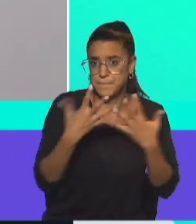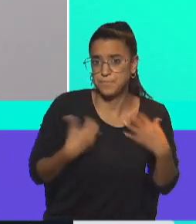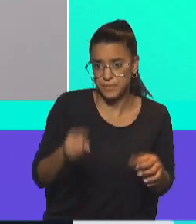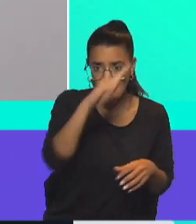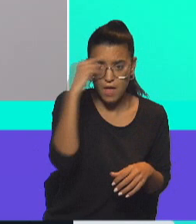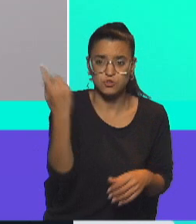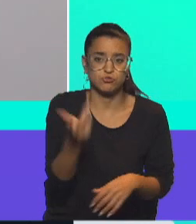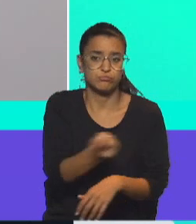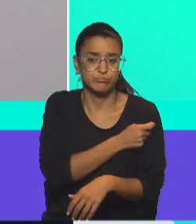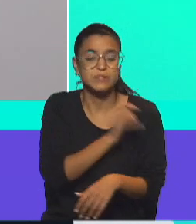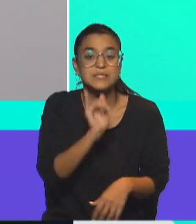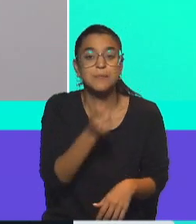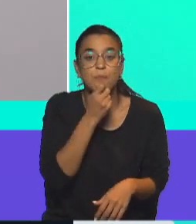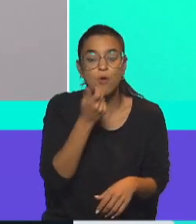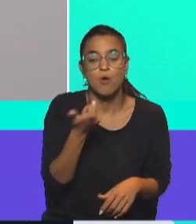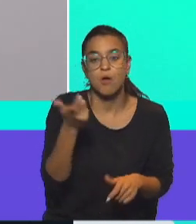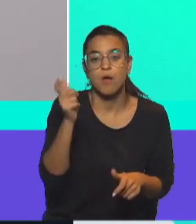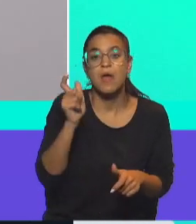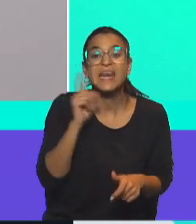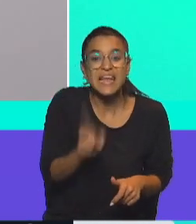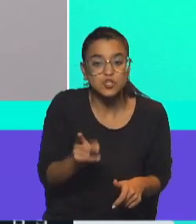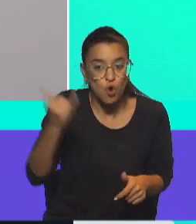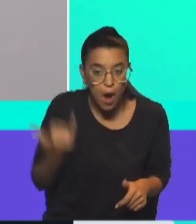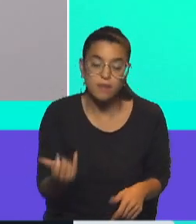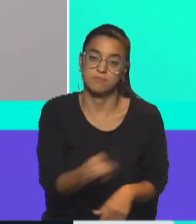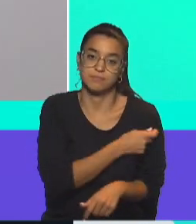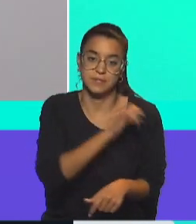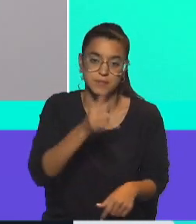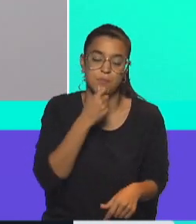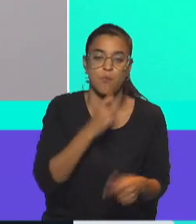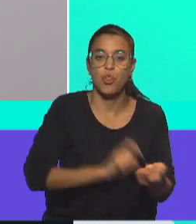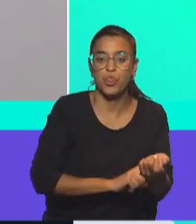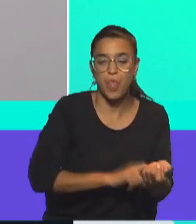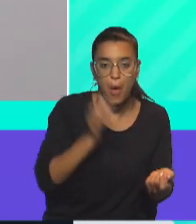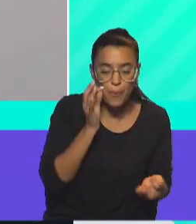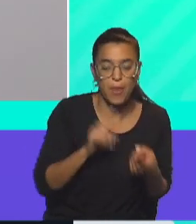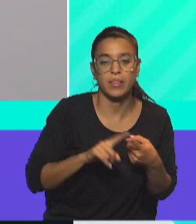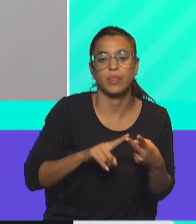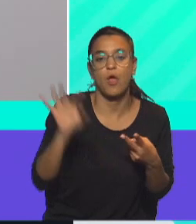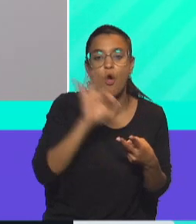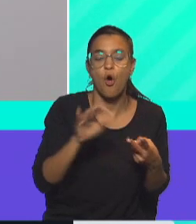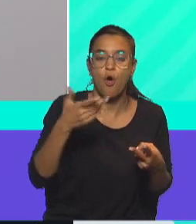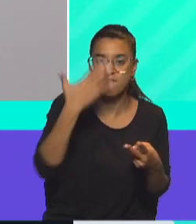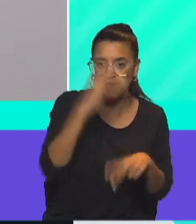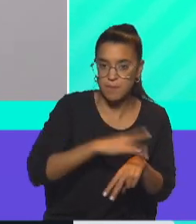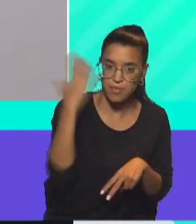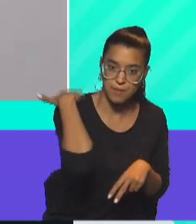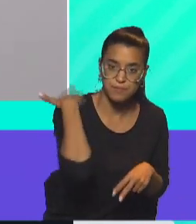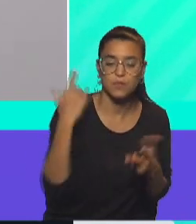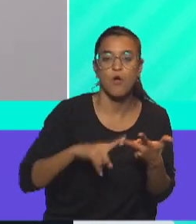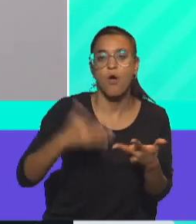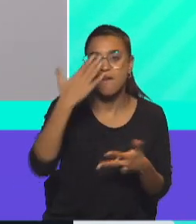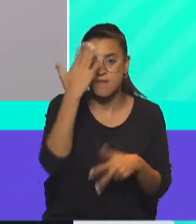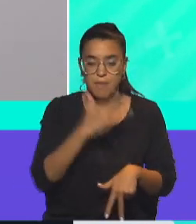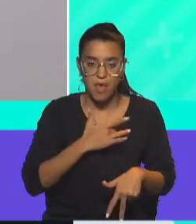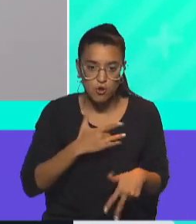aquellas que tengan alguna condición de riesgo, ¿no? Que tengan diabetes, que tengan enfermedad pulmonar crónica, enfermedad cardíaca crónica